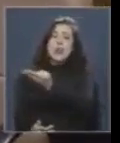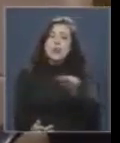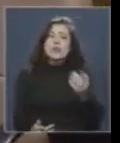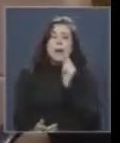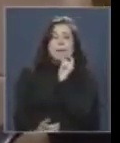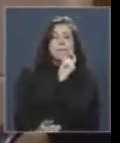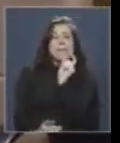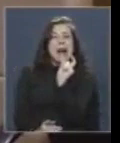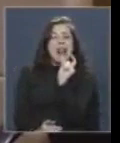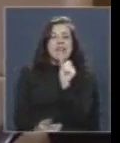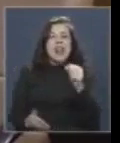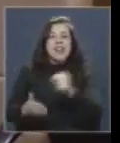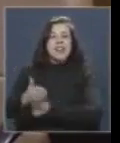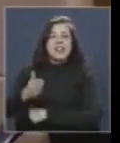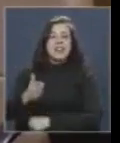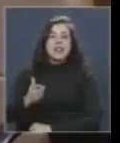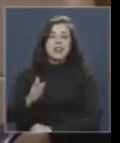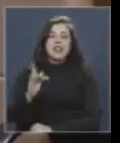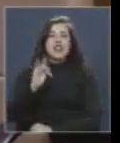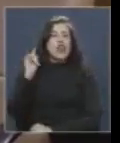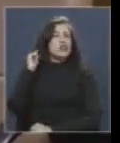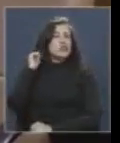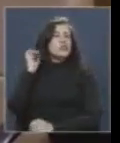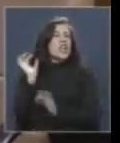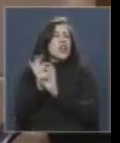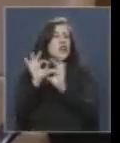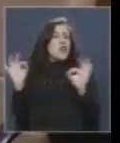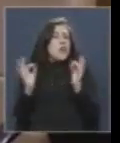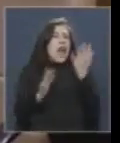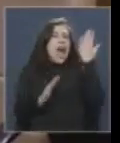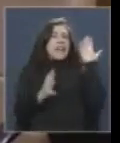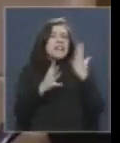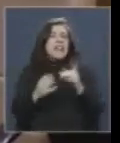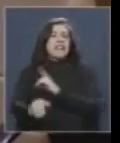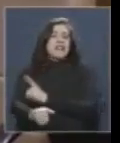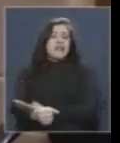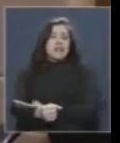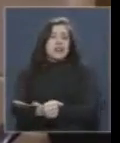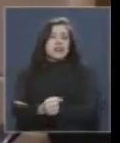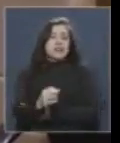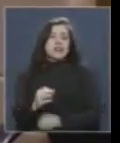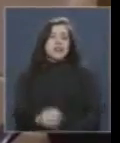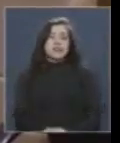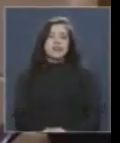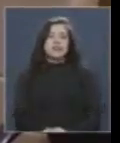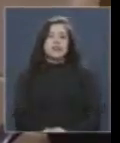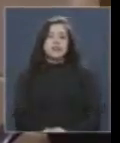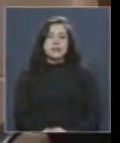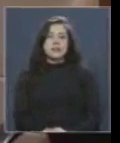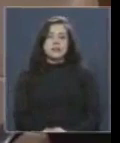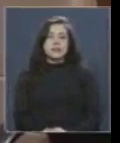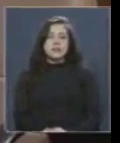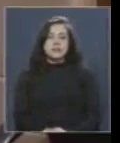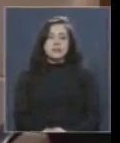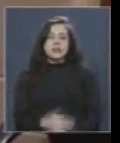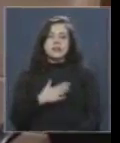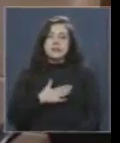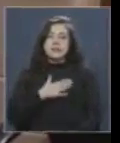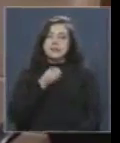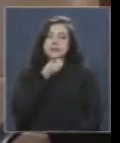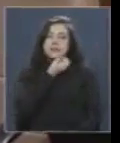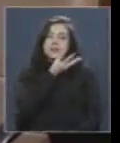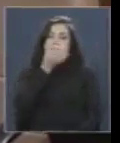la palabra dictadura. No la escuché nunca con tanta fuerza. Nunca con tanta fuerza. Quiero